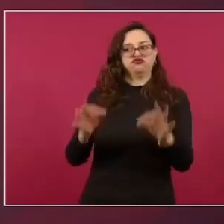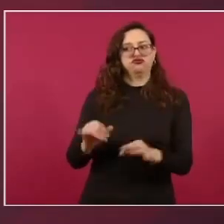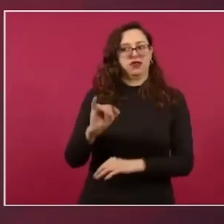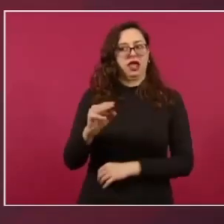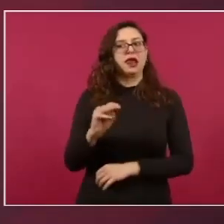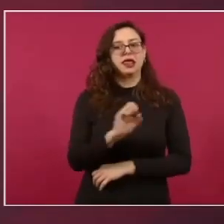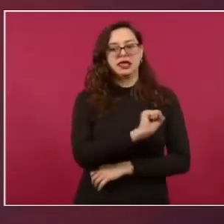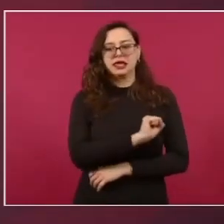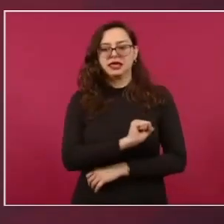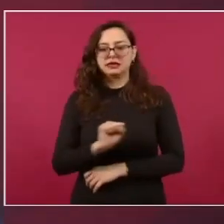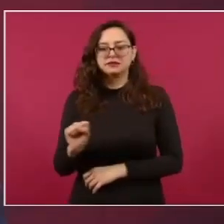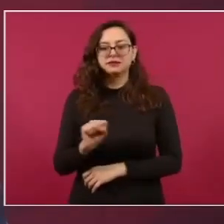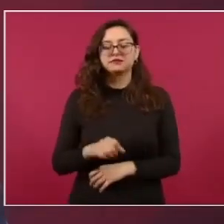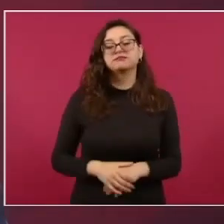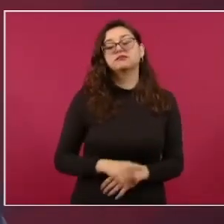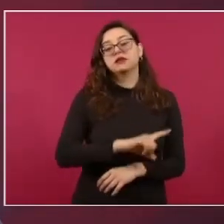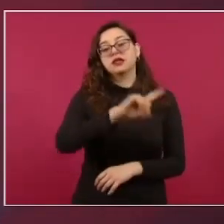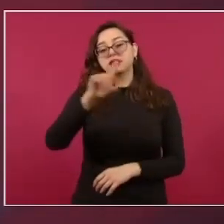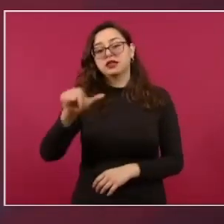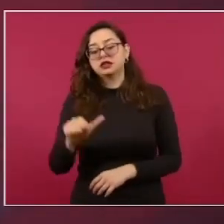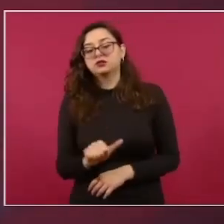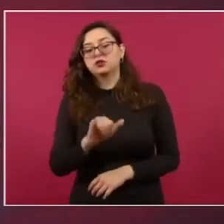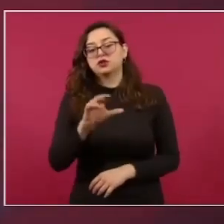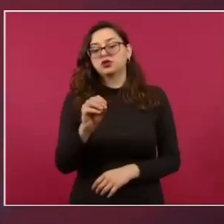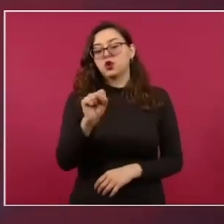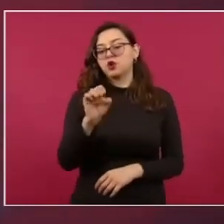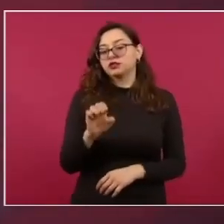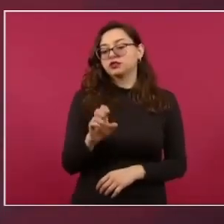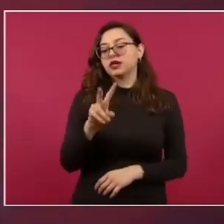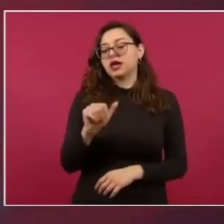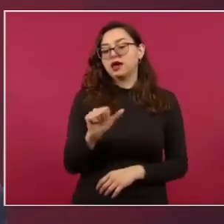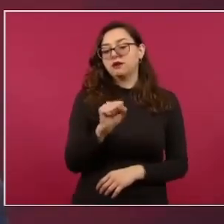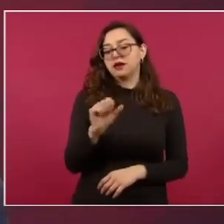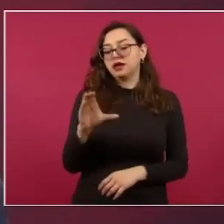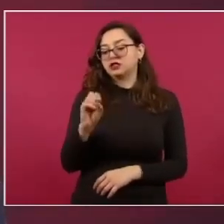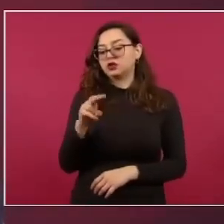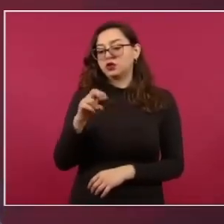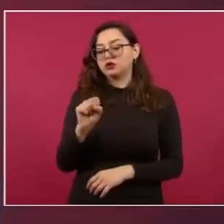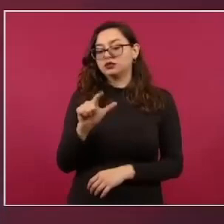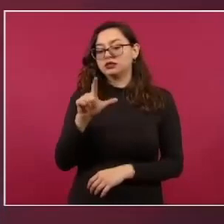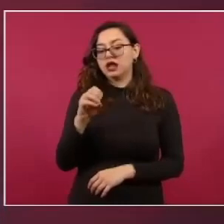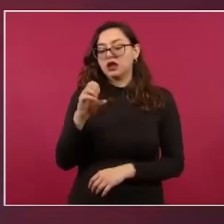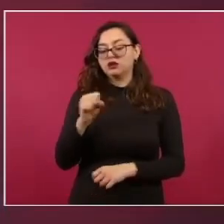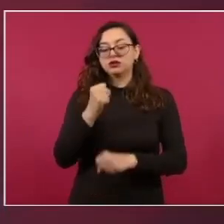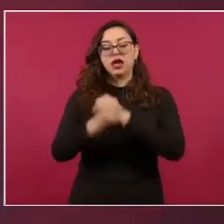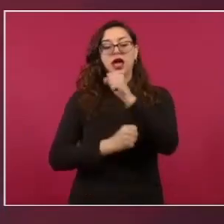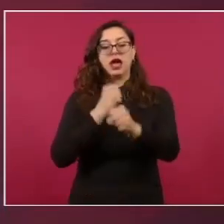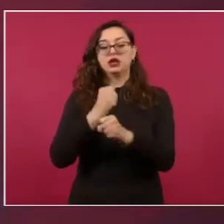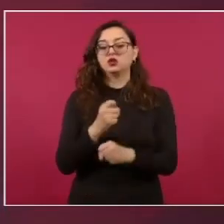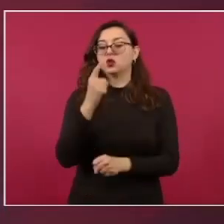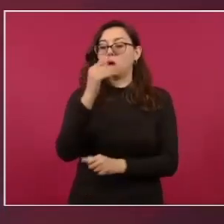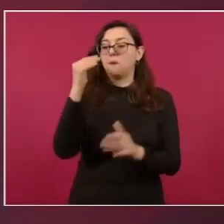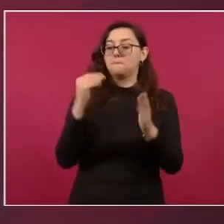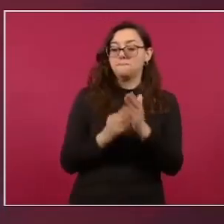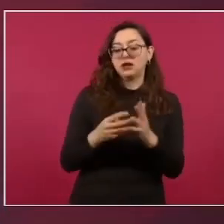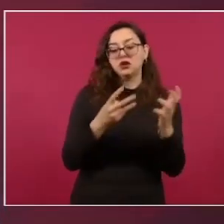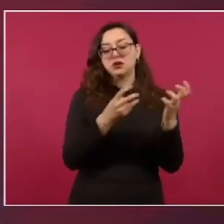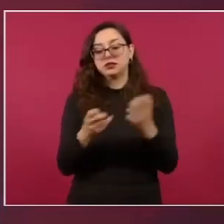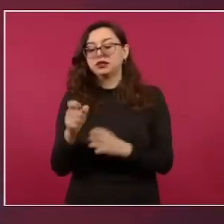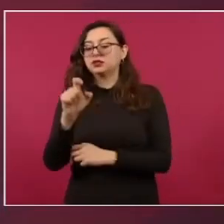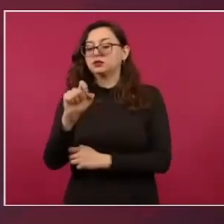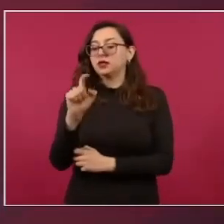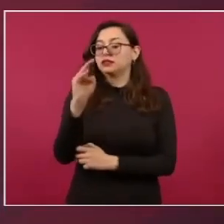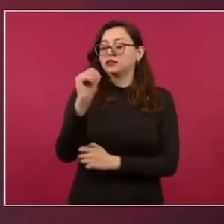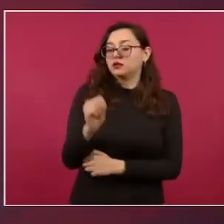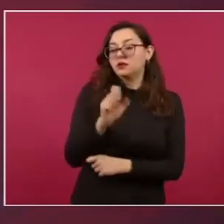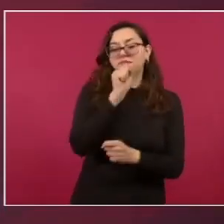formas. Lo mismo José Vasconcelos en su postulación de 1929, cuando ofreció dedicar empeño